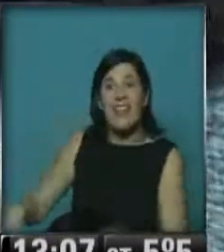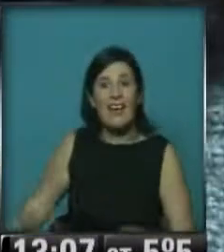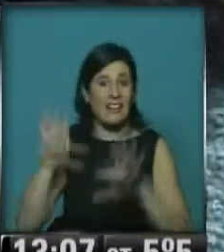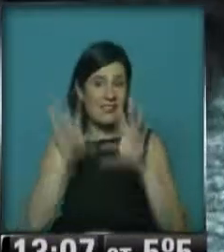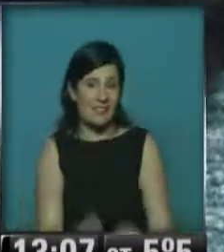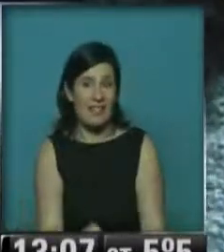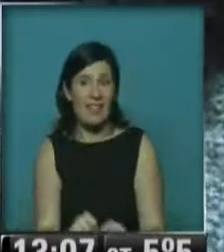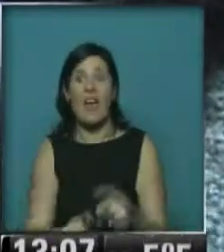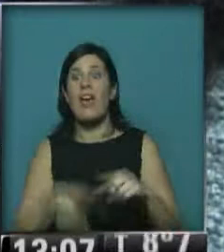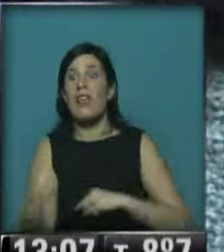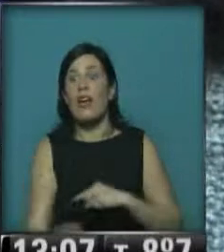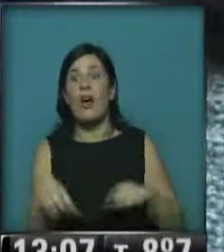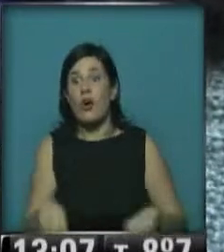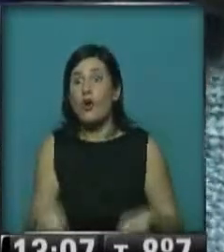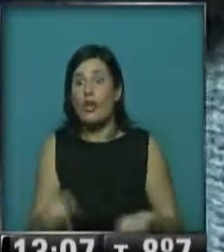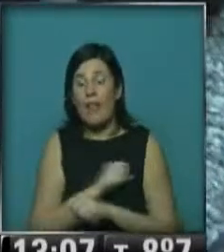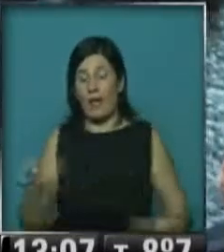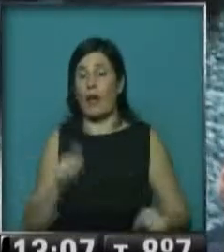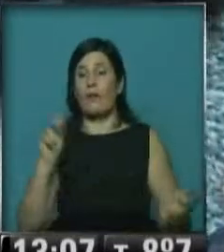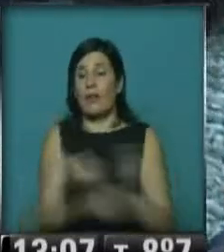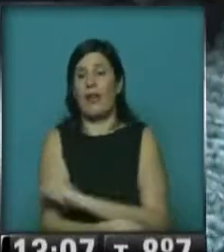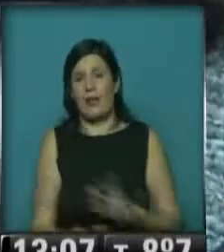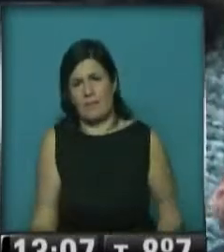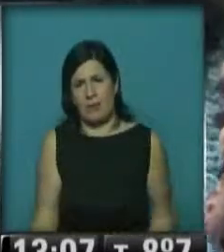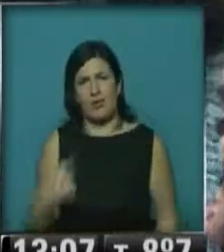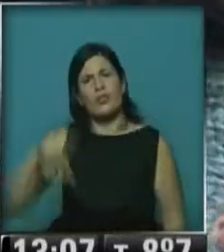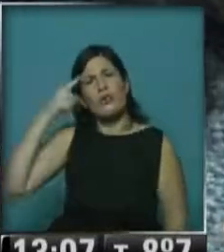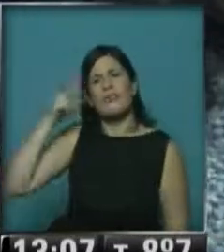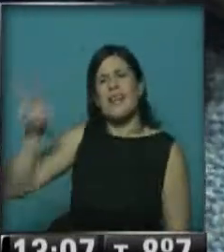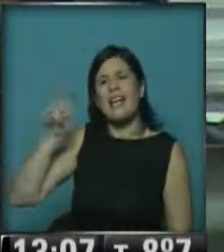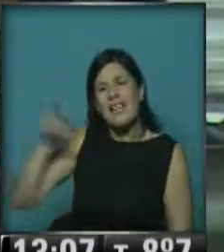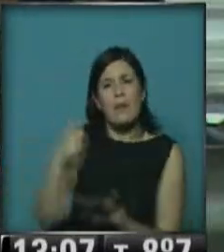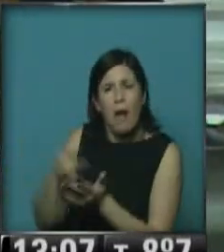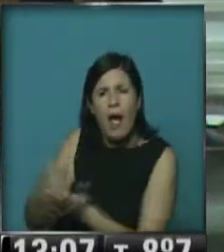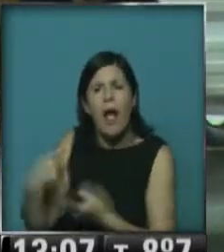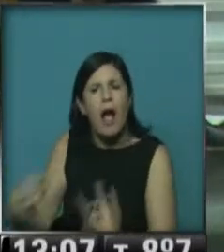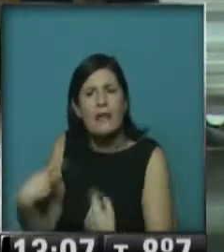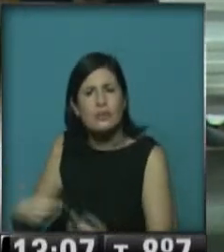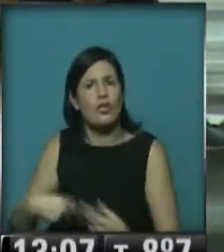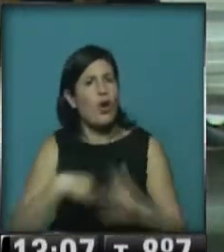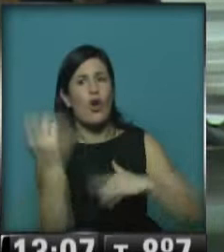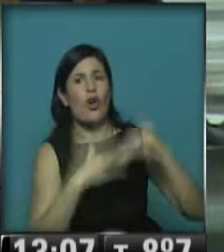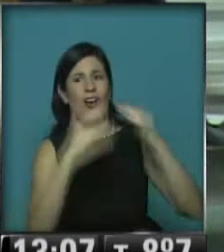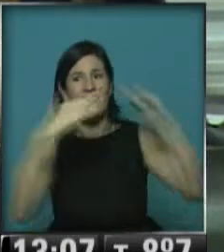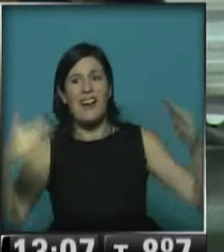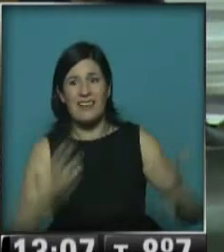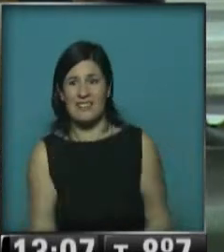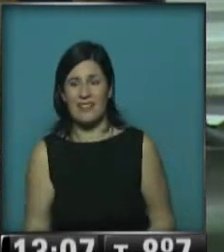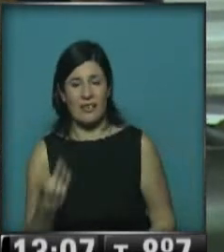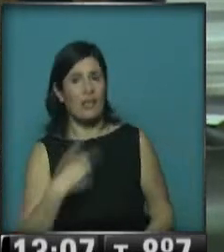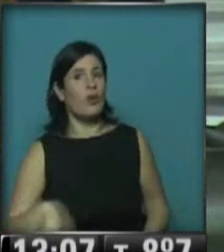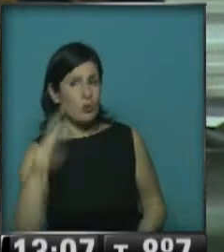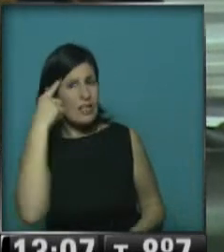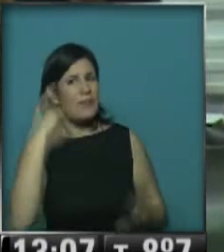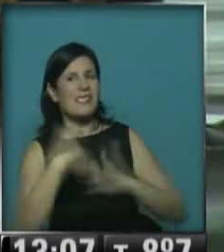dónde estaban? Con la esperanza de, en vez de pagar ese alquiler, ir levantando el ladrillo, ¿no? ¿Ustedes creyeron que al levantar casas de